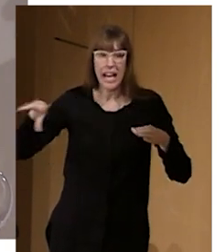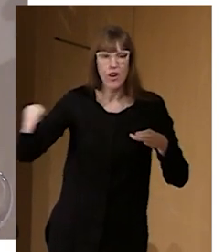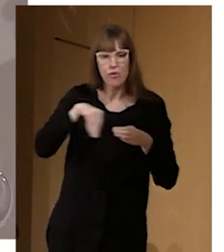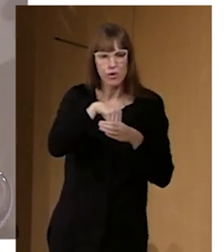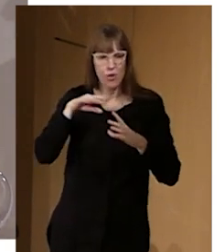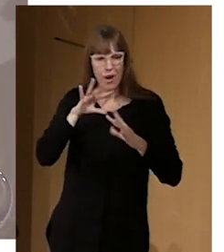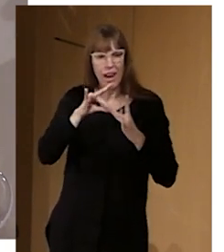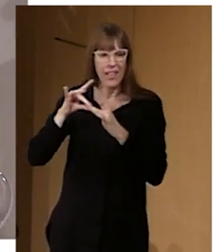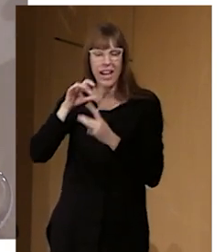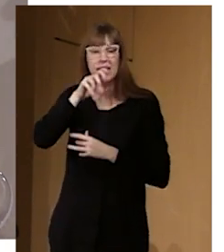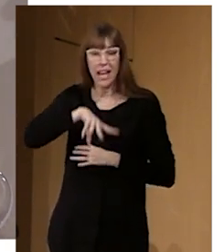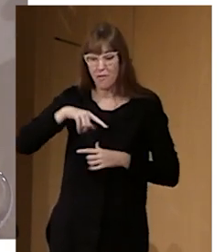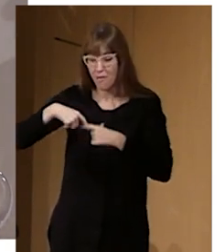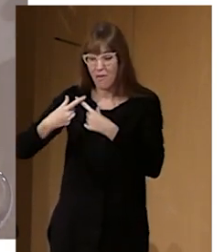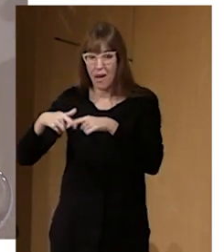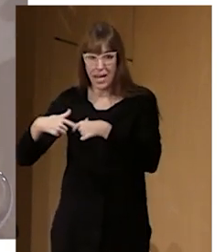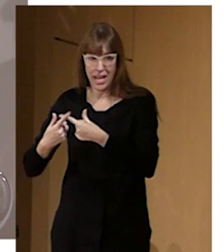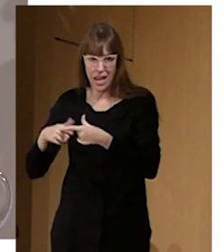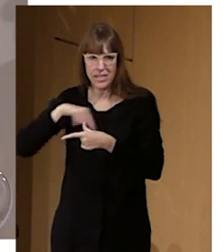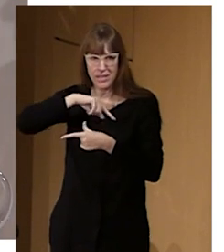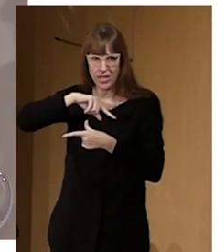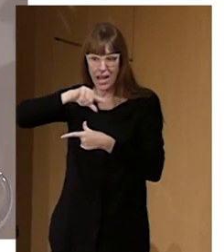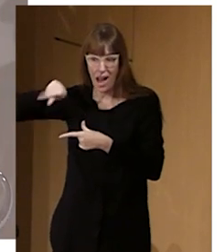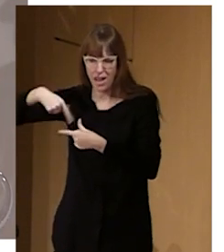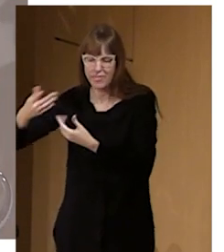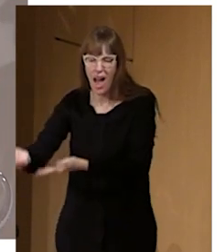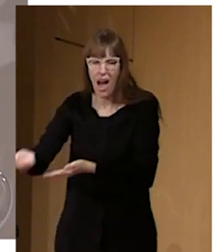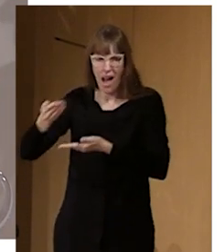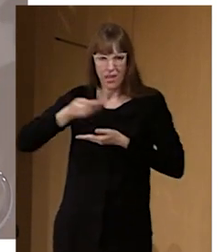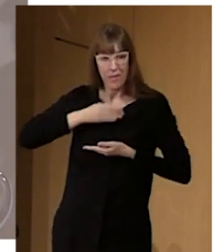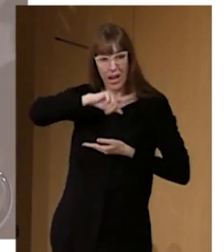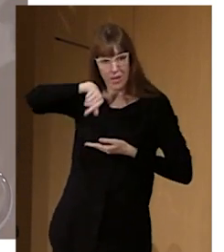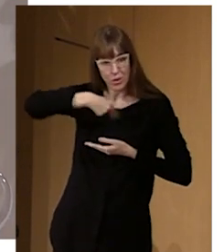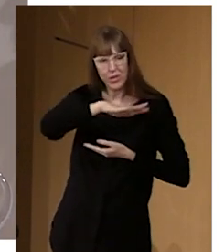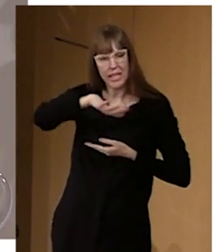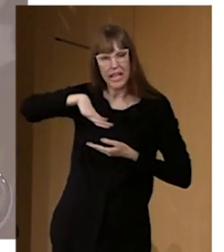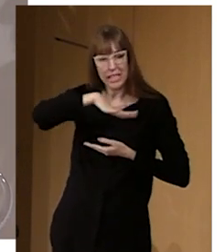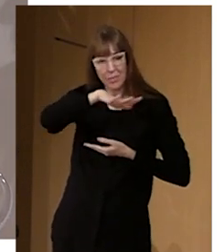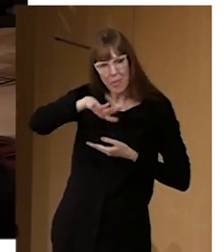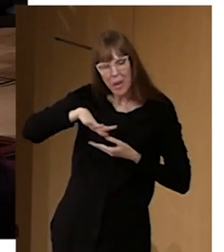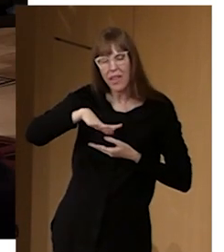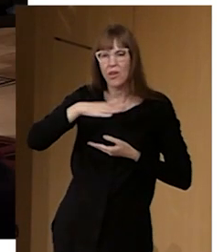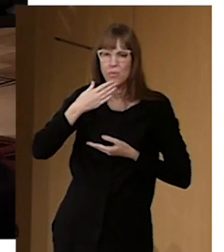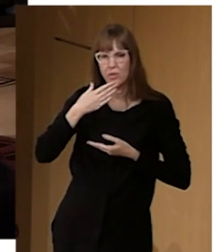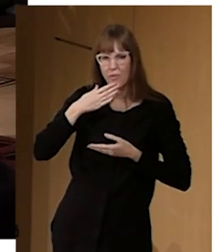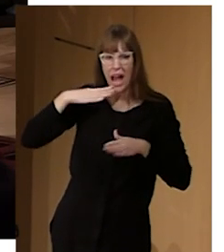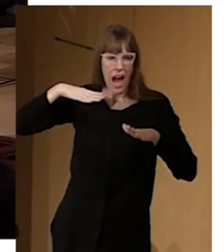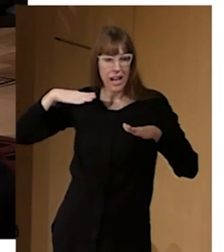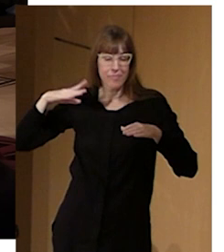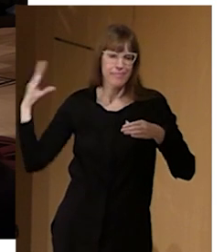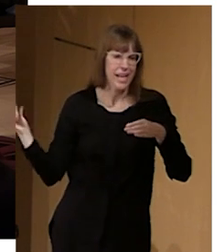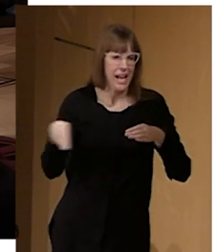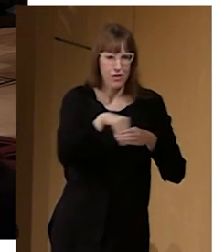nos ayudan a nosotros a hacer el espacio más inclusivo dos cosas que me parece muy relevant son esas y dos que implica a todo el todo el equipo